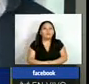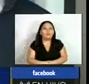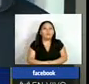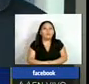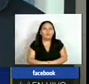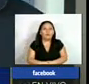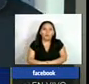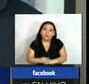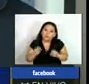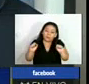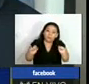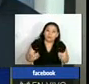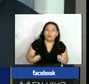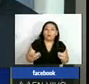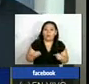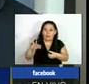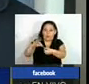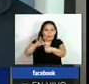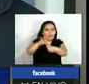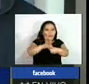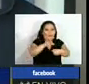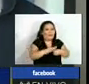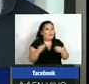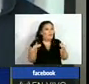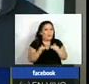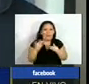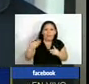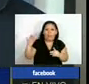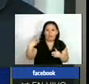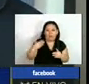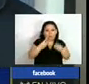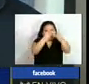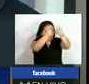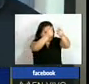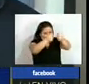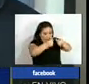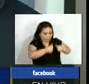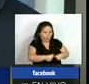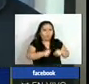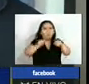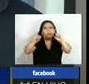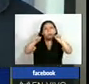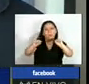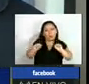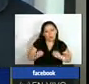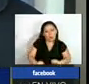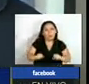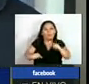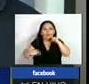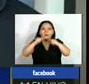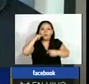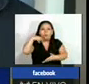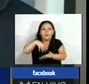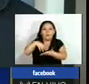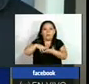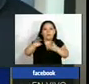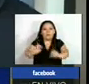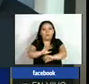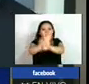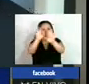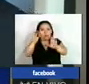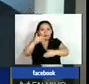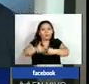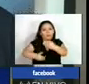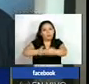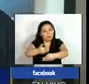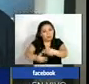Que se haga la votación presencial creo que es un presupuesto básico para la democracia y para la transparencia del proceso. Entonces,